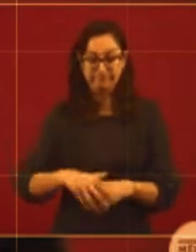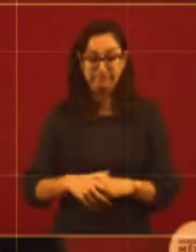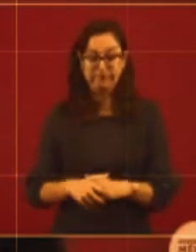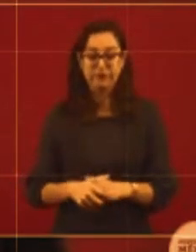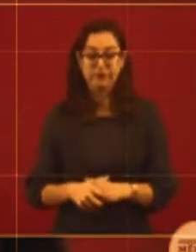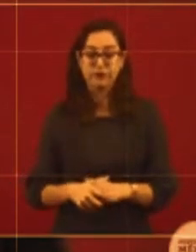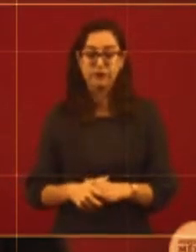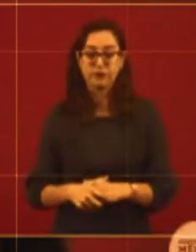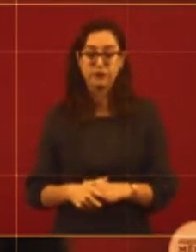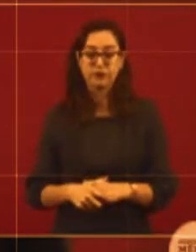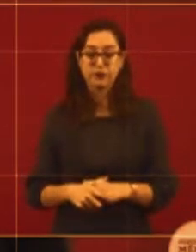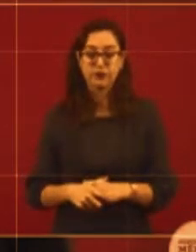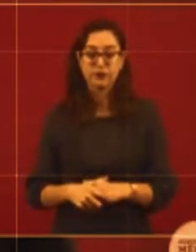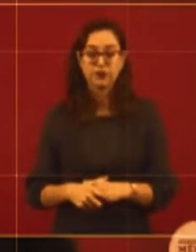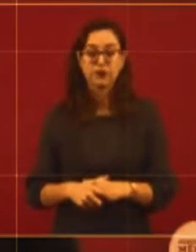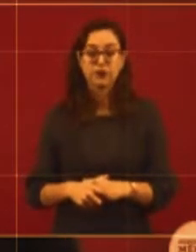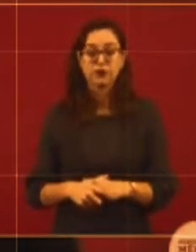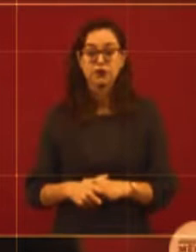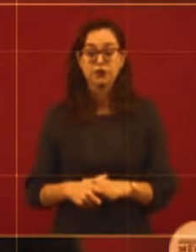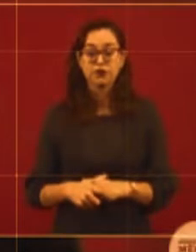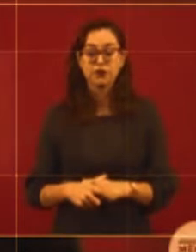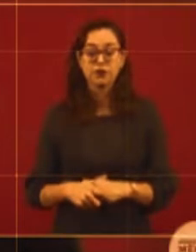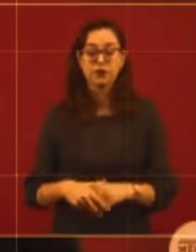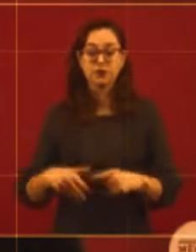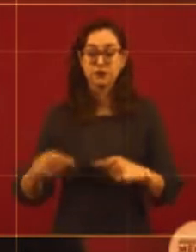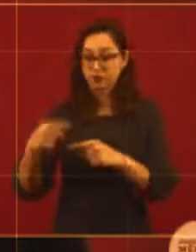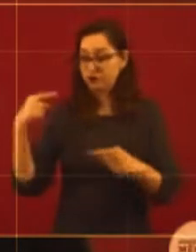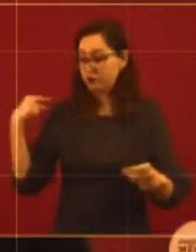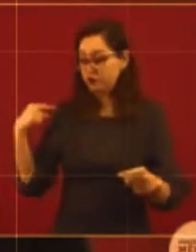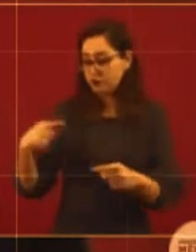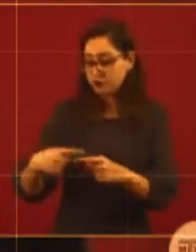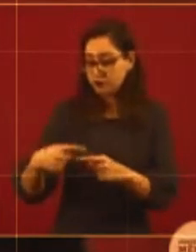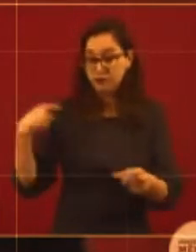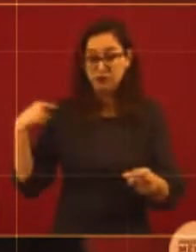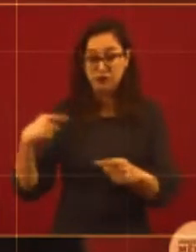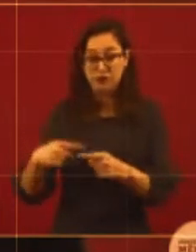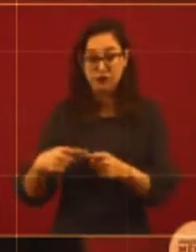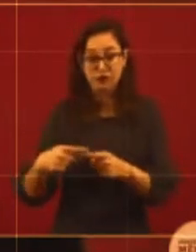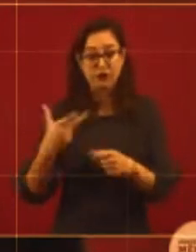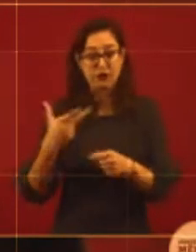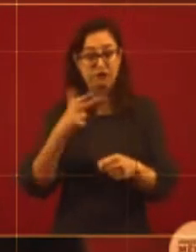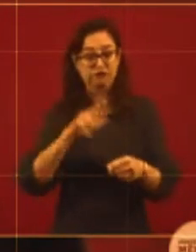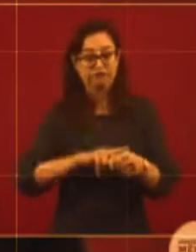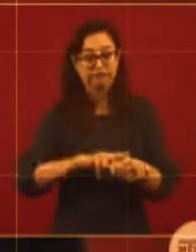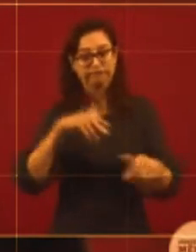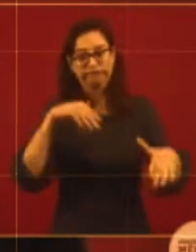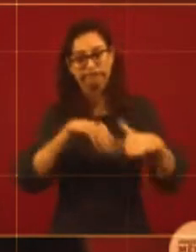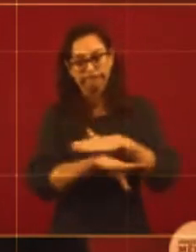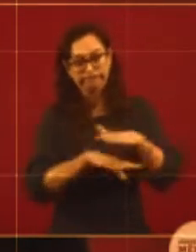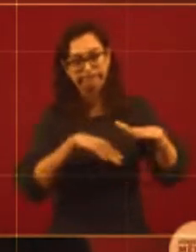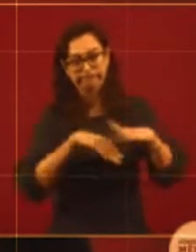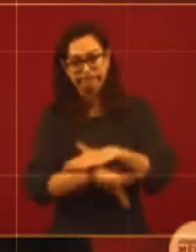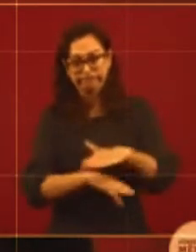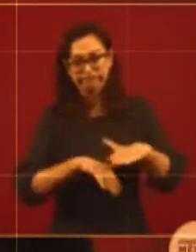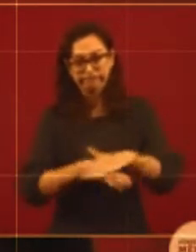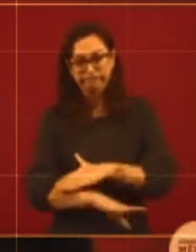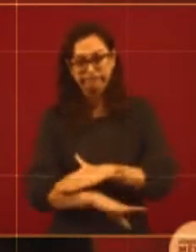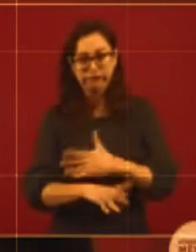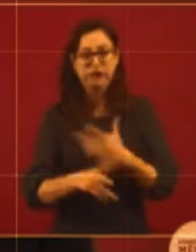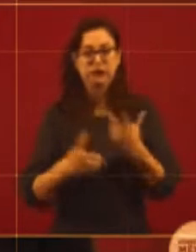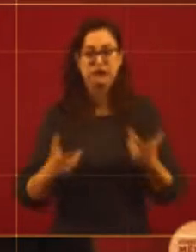en los últimos tiempos ha habido más hospitalizaciones hay más